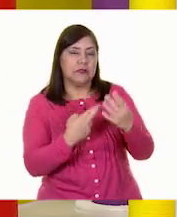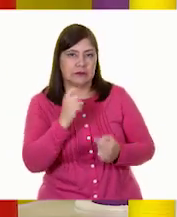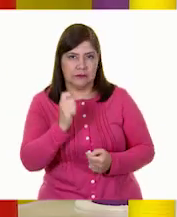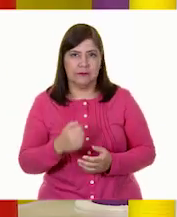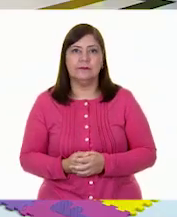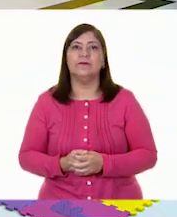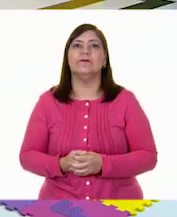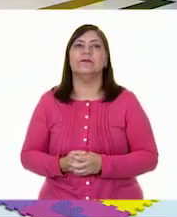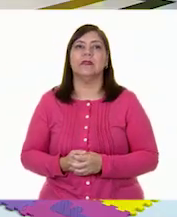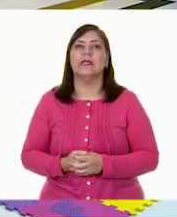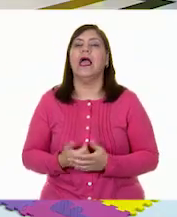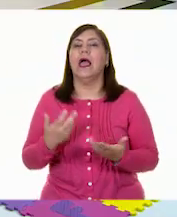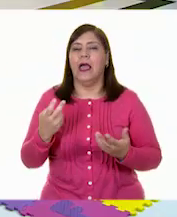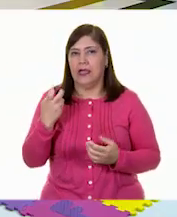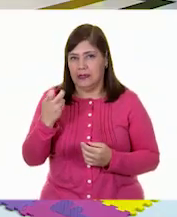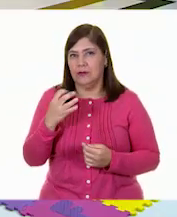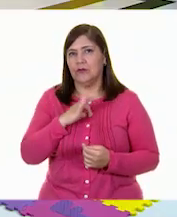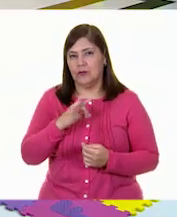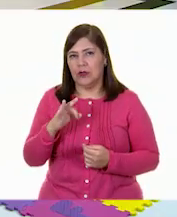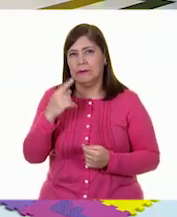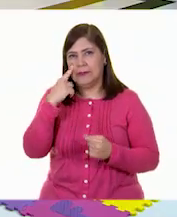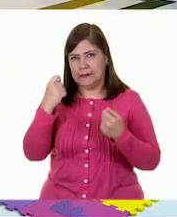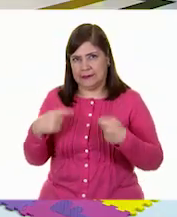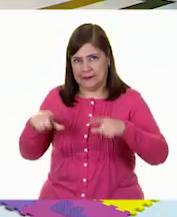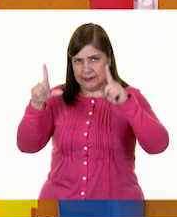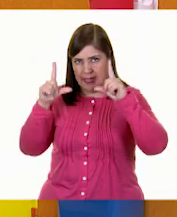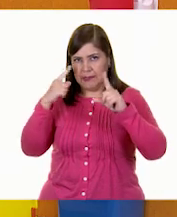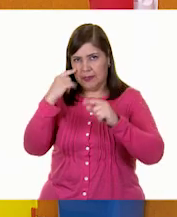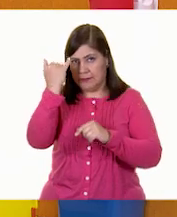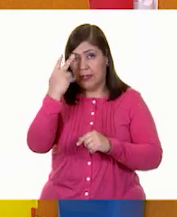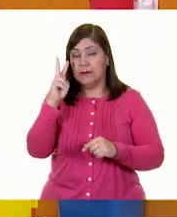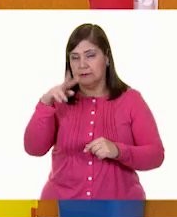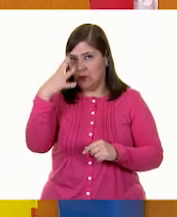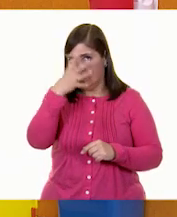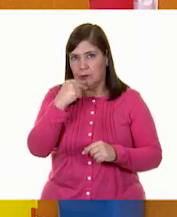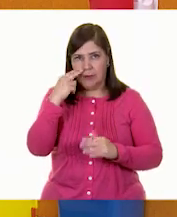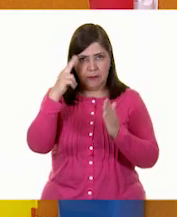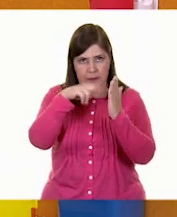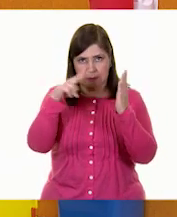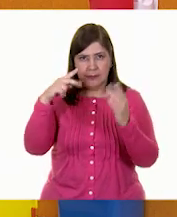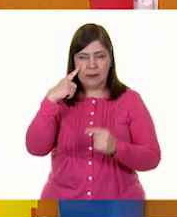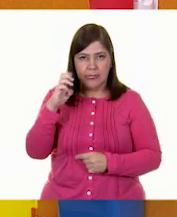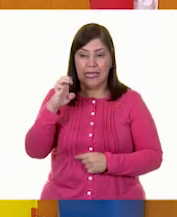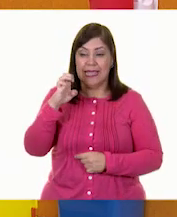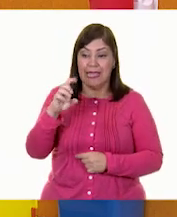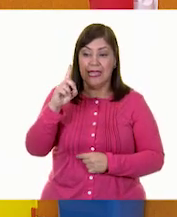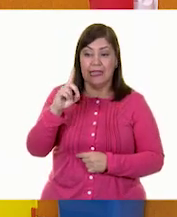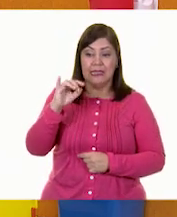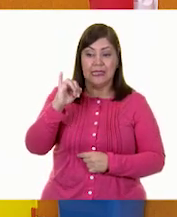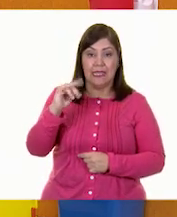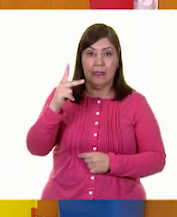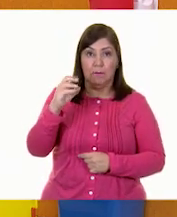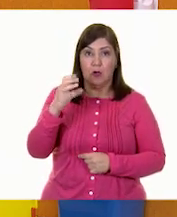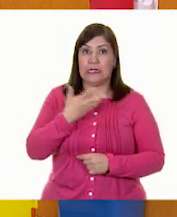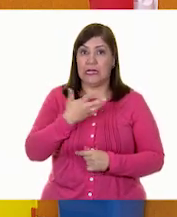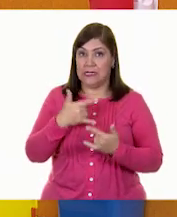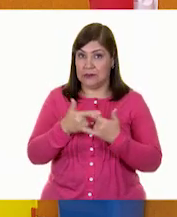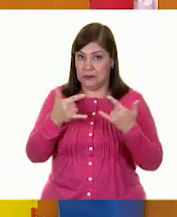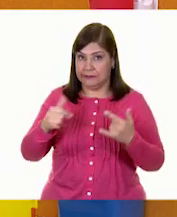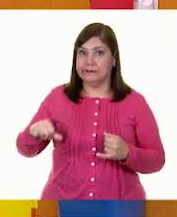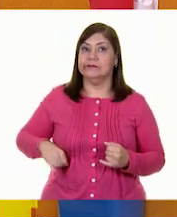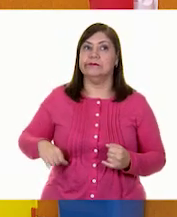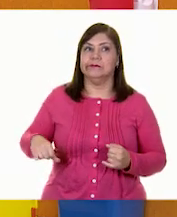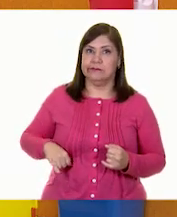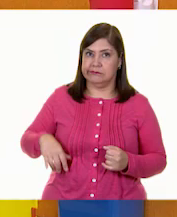eso andamos viendo esta imagen, ¿no? Sí. Y muy bonita. La verdad es que Edipo también tiene una historia muy interesante.